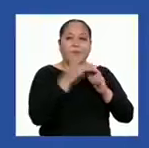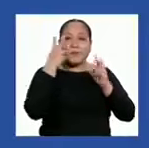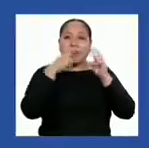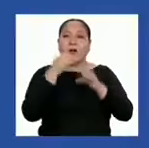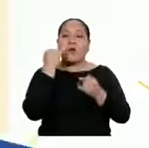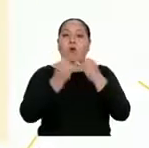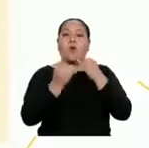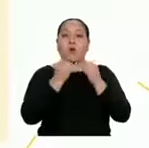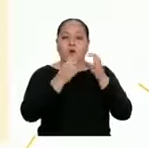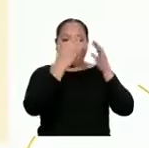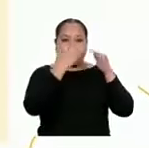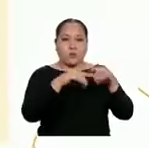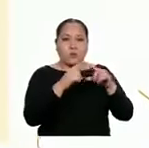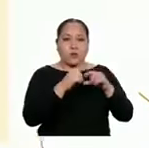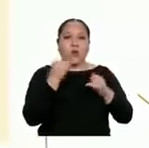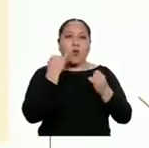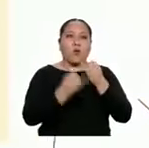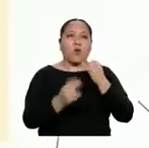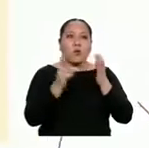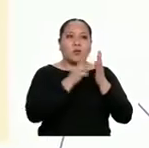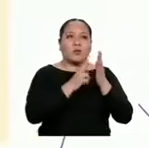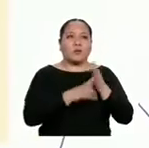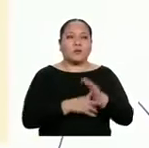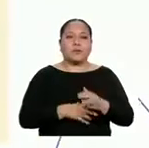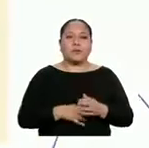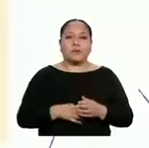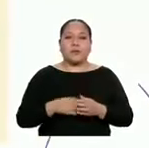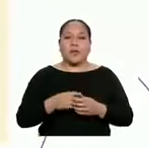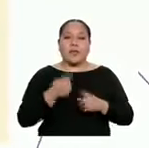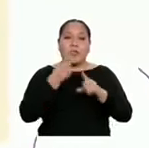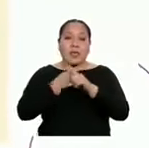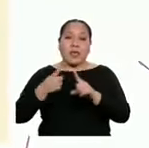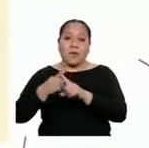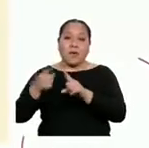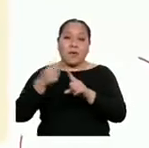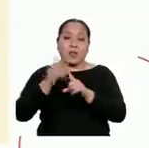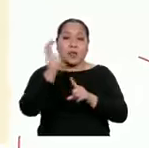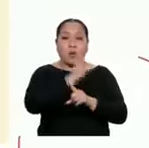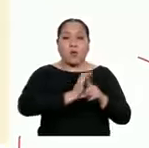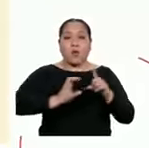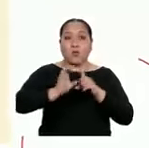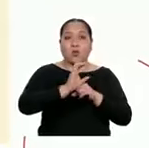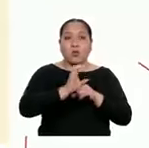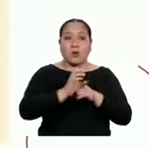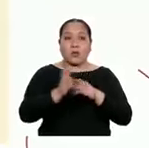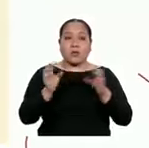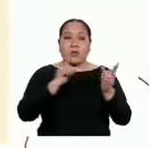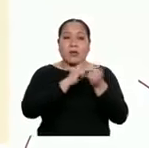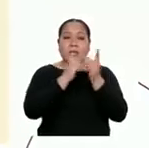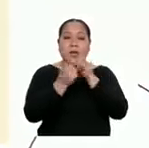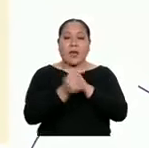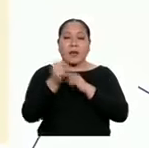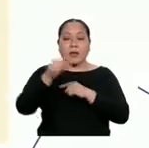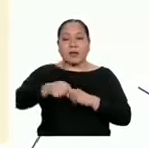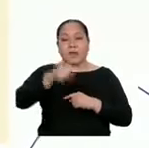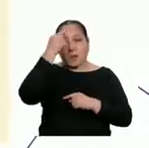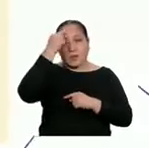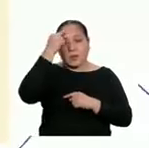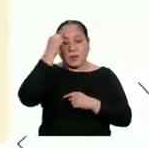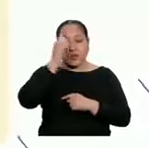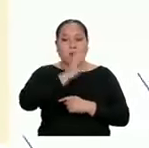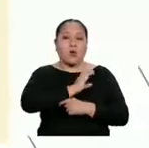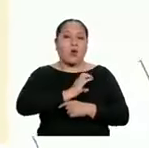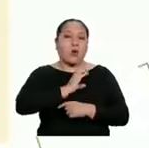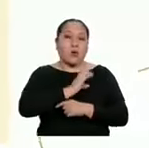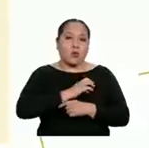de hoy. Última leída. La interculturalidad modifica este tipo de pensamientos y